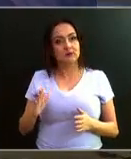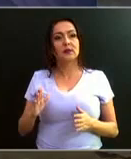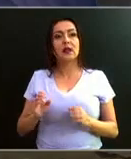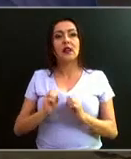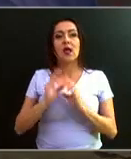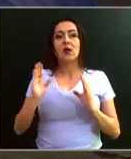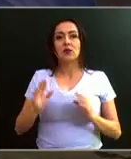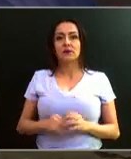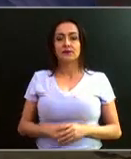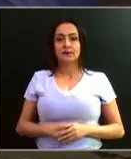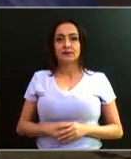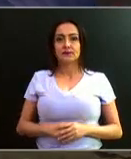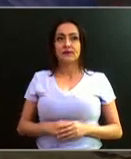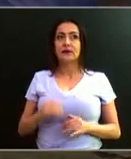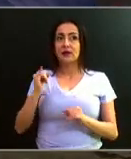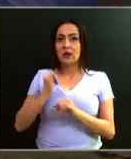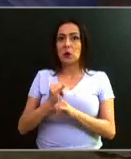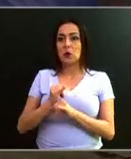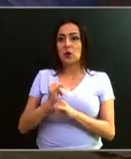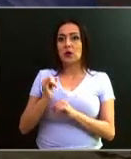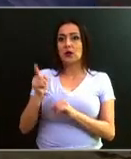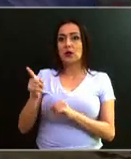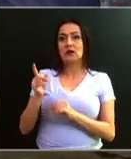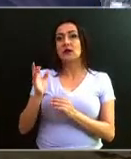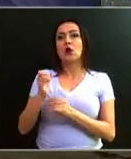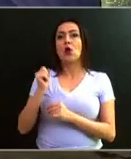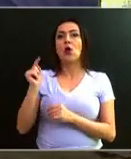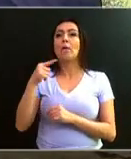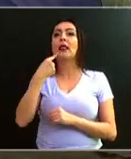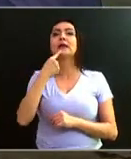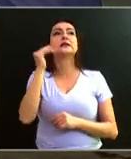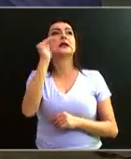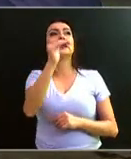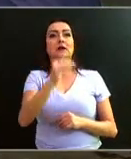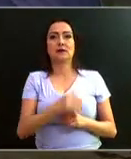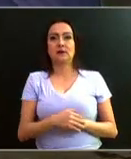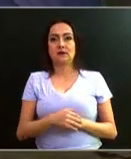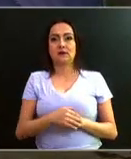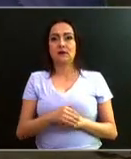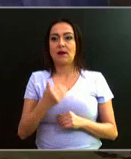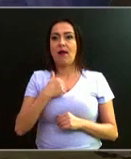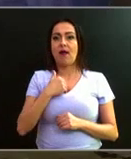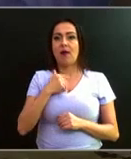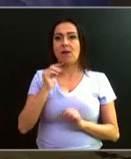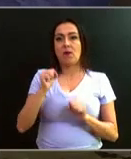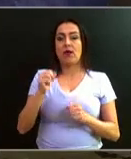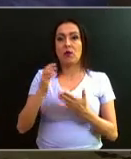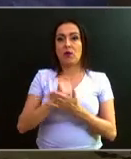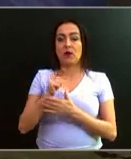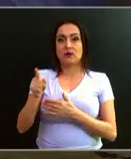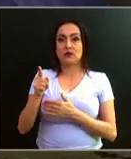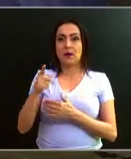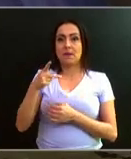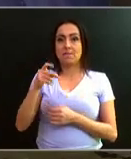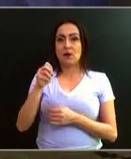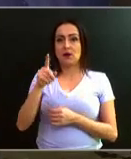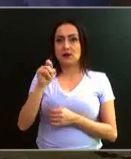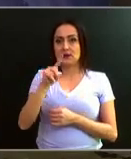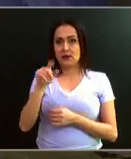por supuesto que la institución aseguradora no va a llegar a decirles que pueden cobrar esta